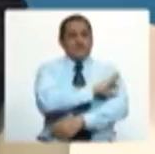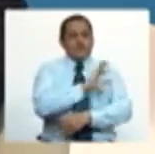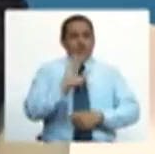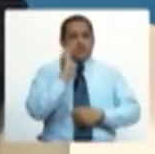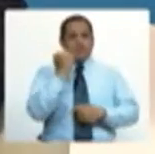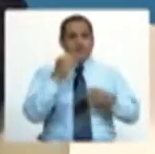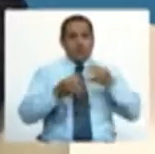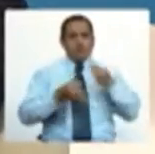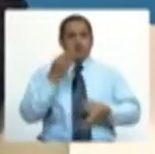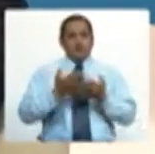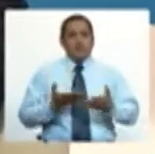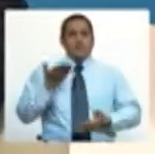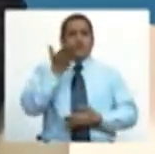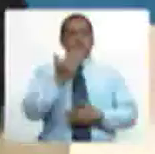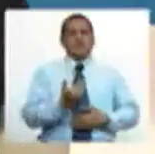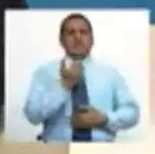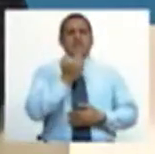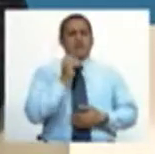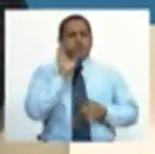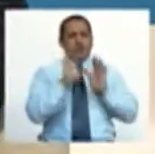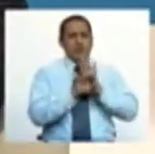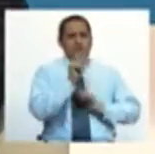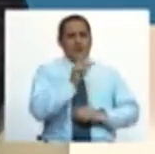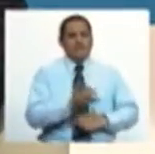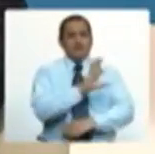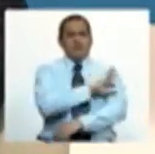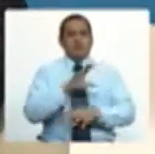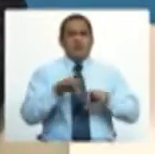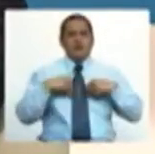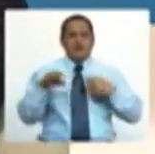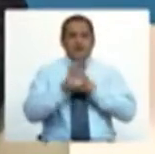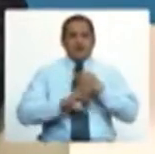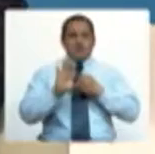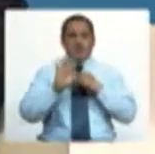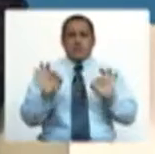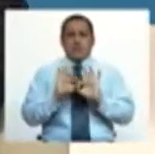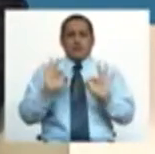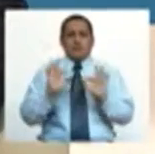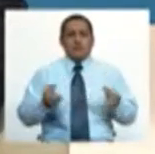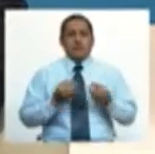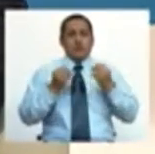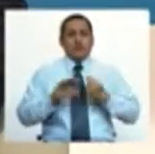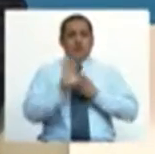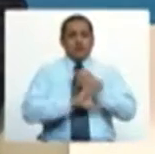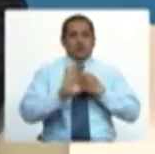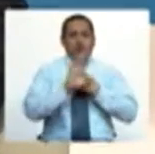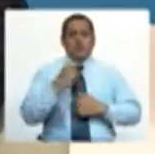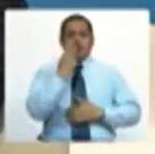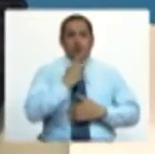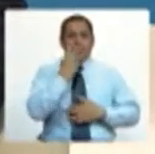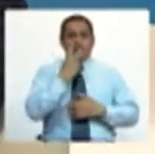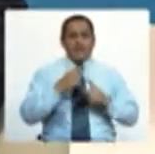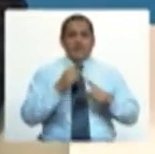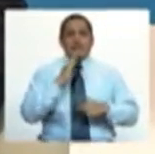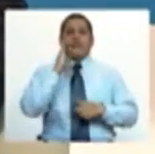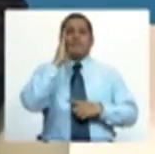está presente en la audiencia de apelación. ¿Quién, sino el fiscal, va a defender su propia impugnación? Nadie, porque la impugnación es oral y se da